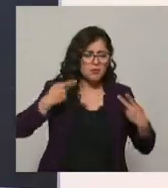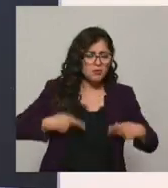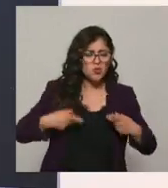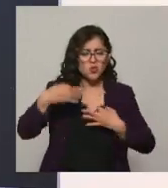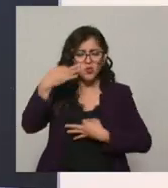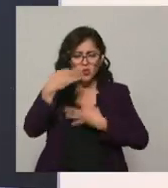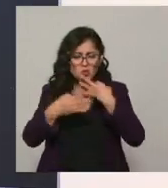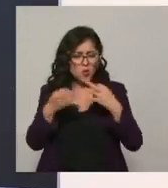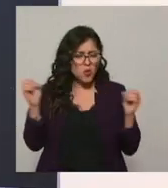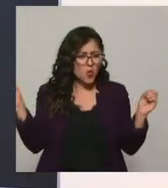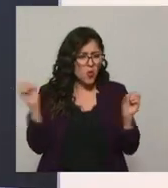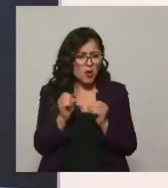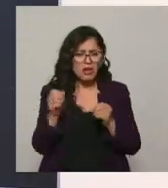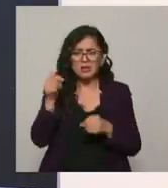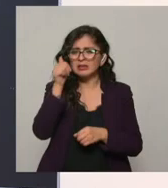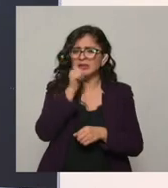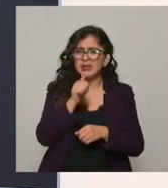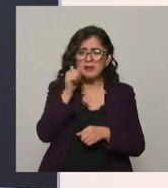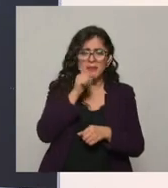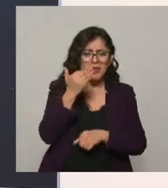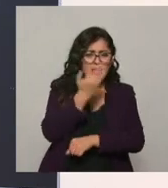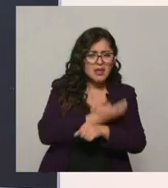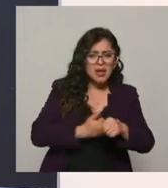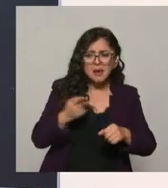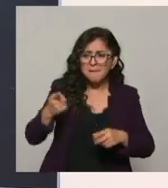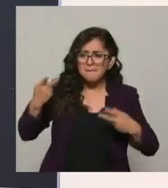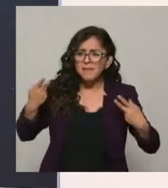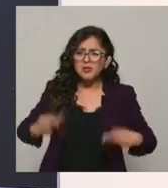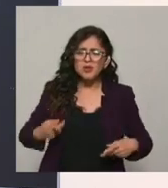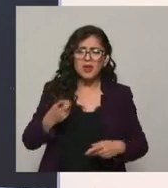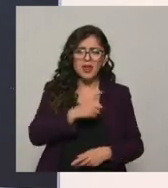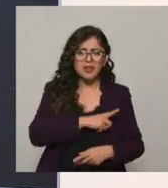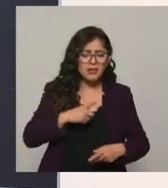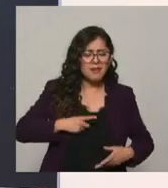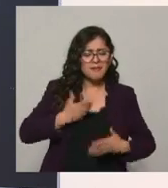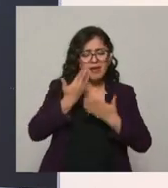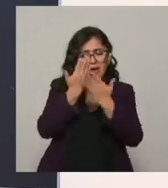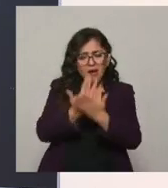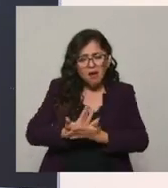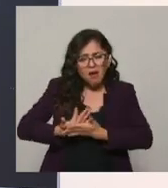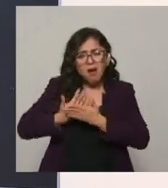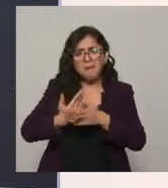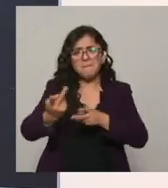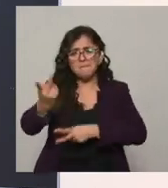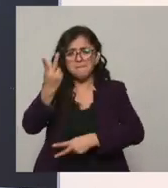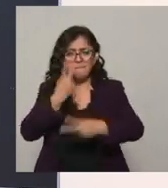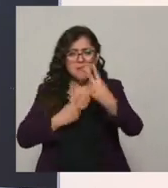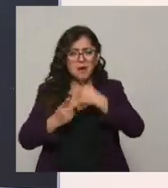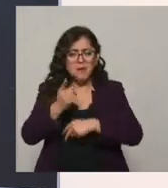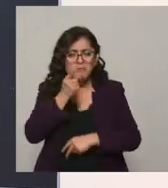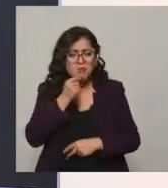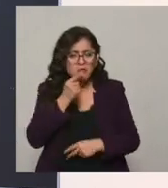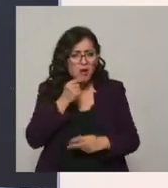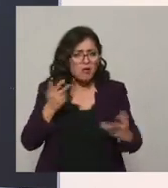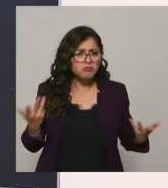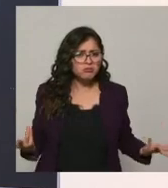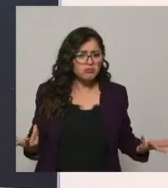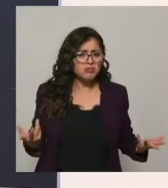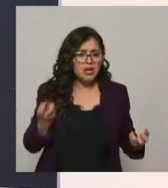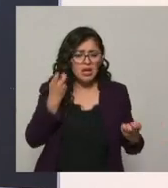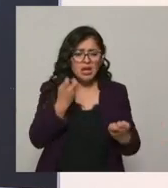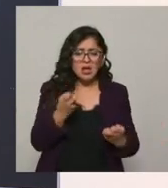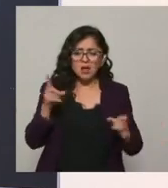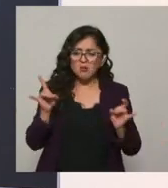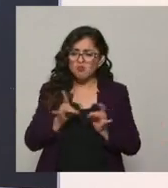la tardanza que pues las personas tienen que esperar para que llegue la justicia y pues cometen este tipo